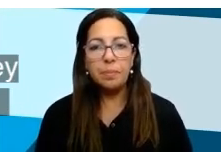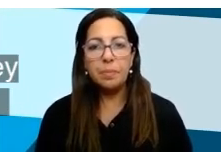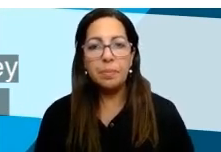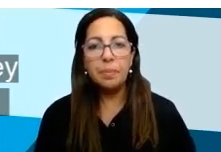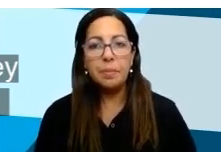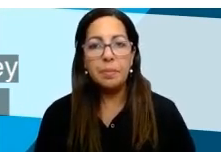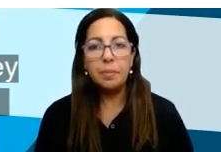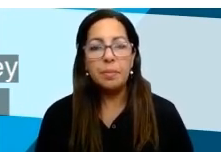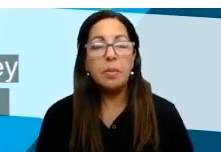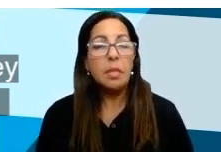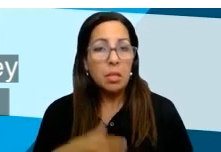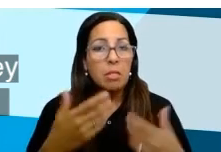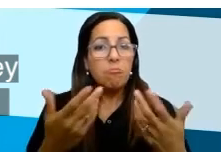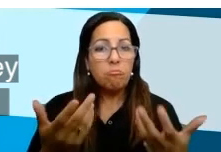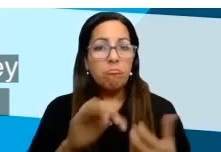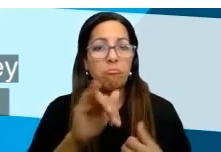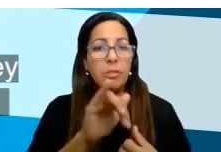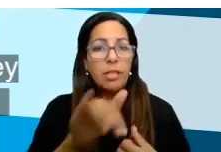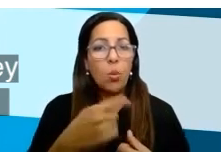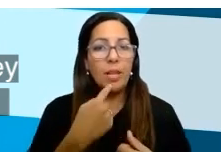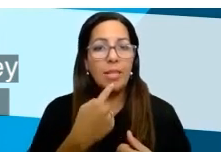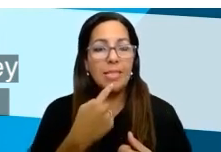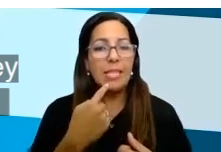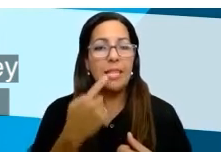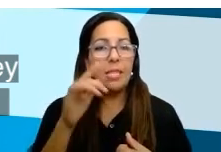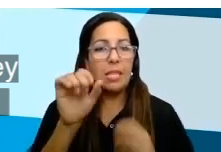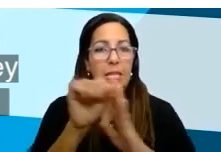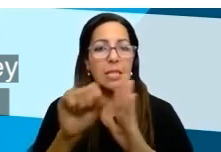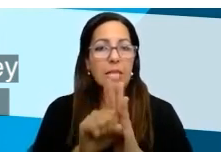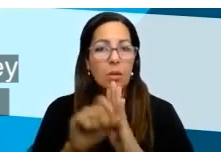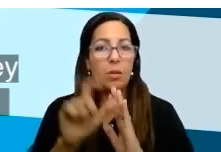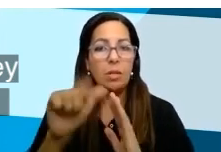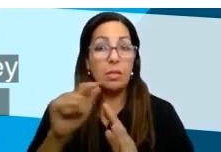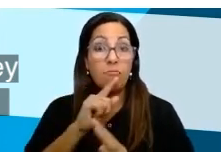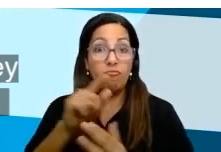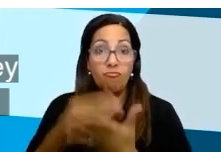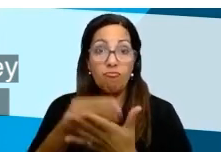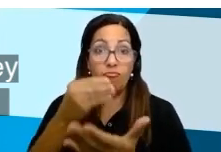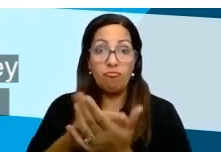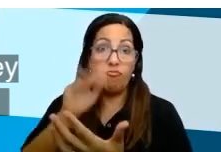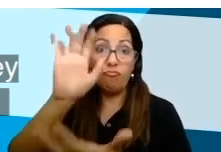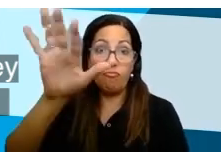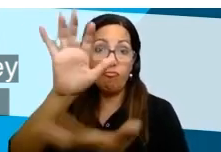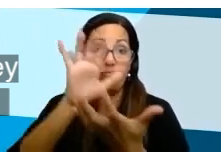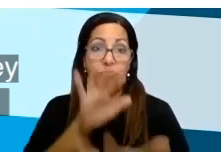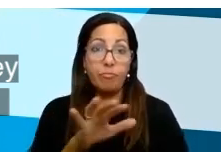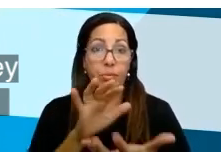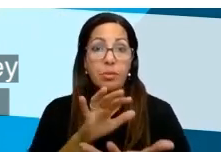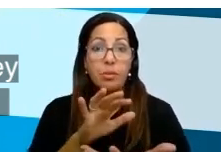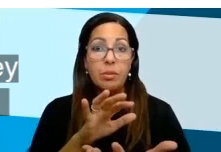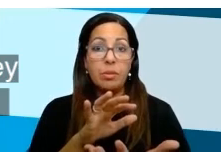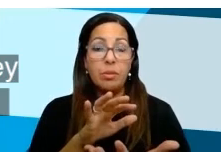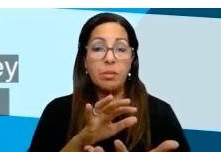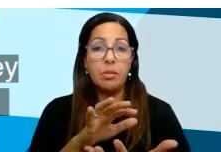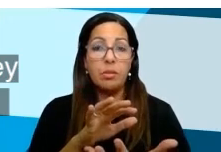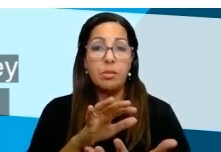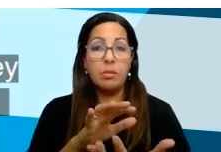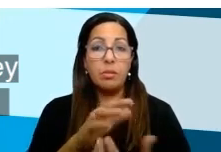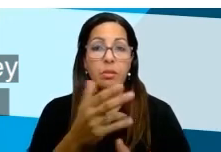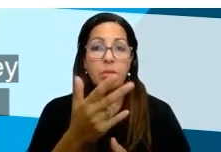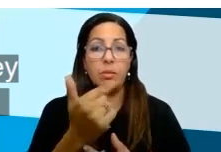Bueno, como está mencionando anteriormente, pues el estado de Luisiana recibió una cantidad significativa de fondos en el 2005, pues recibió